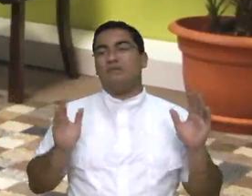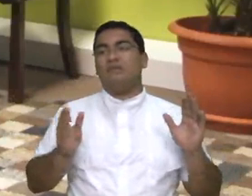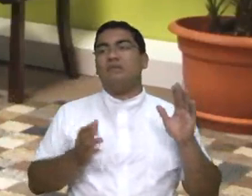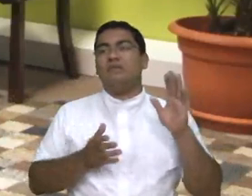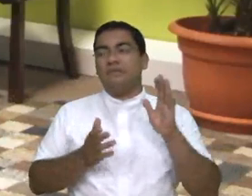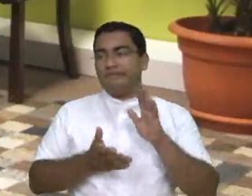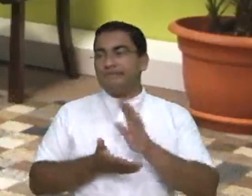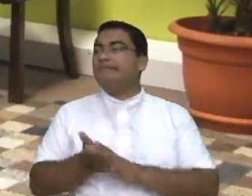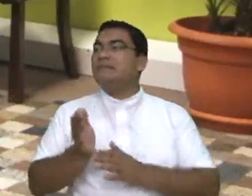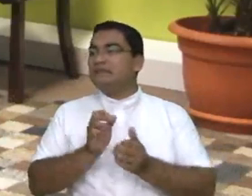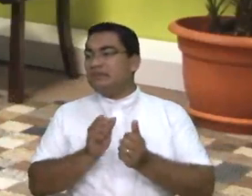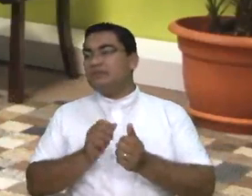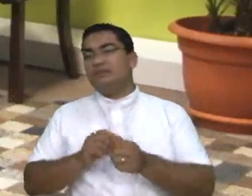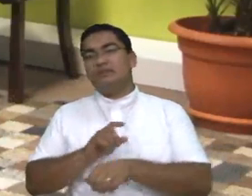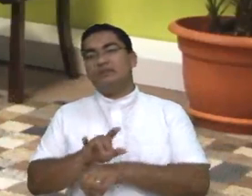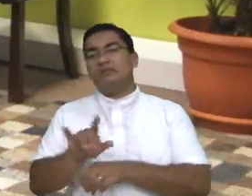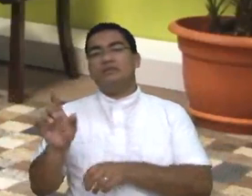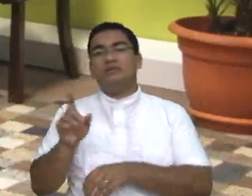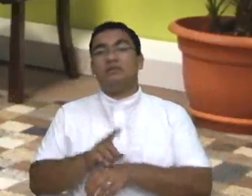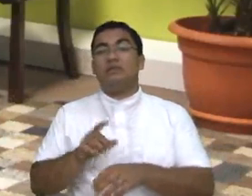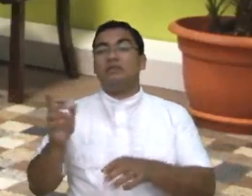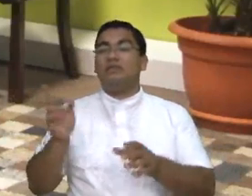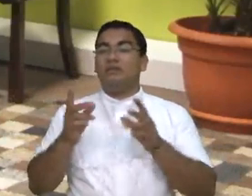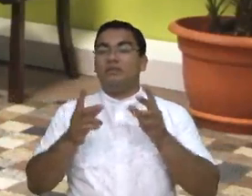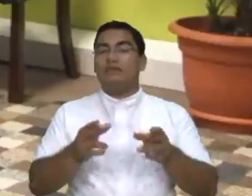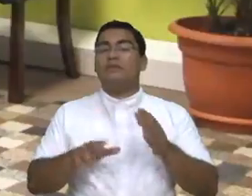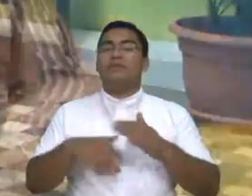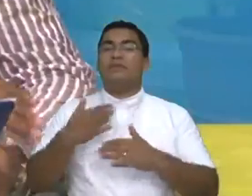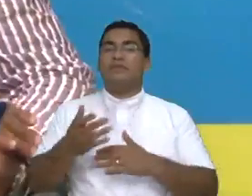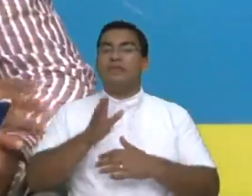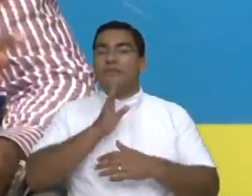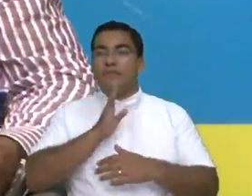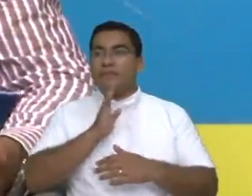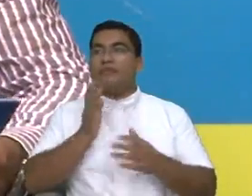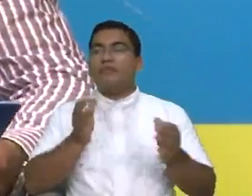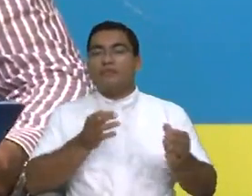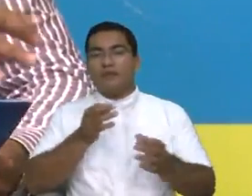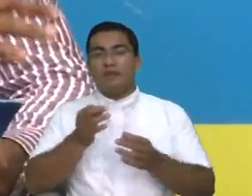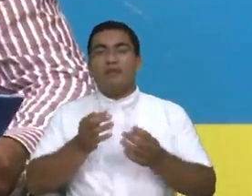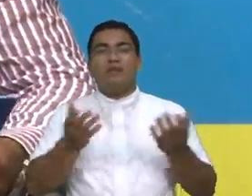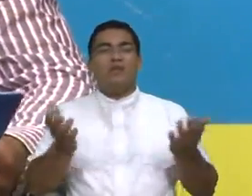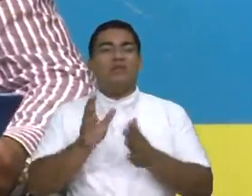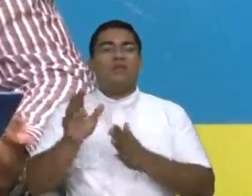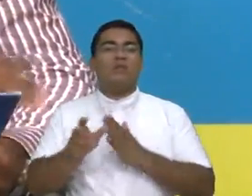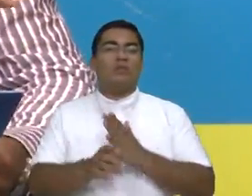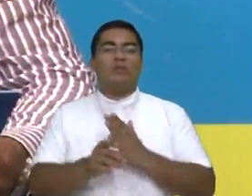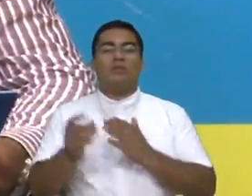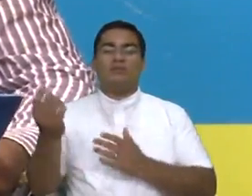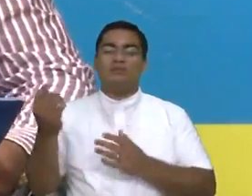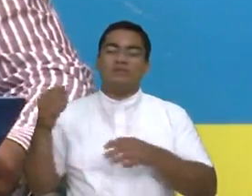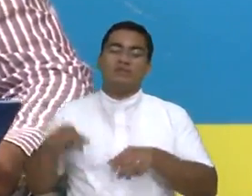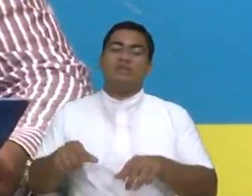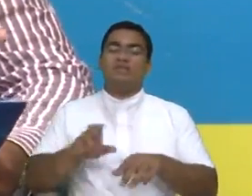Hay que acudir al médico para recibir tratamiento. Doctor, vamos a hacer una pausa. Cuando regresemos, vamos a saber más sobre cuántos casos de hemofilia hay en Nicaragua. Okay. O